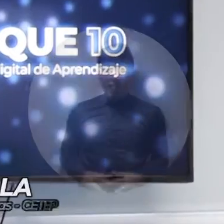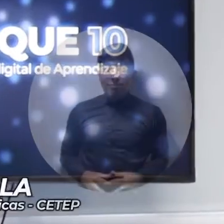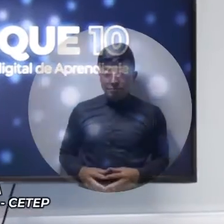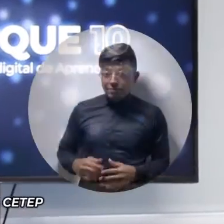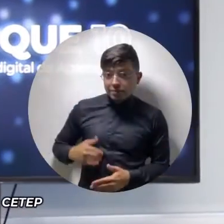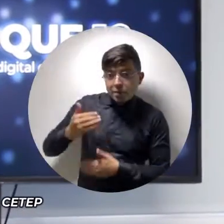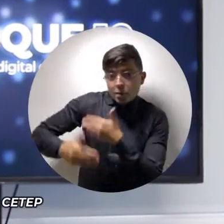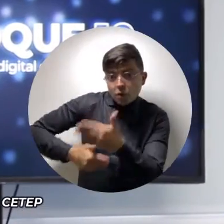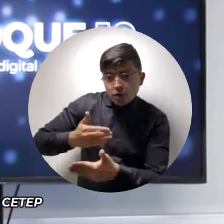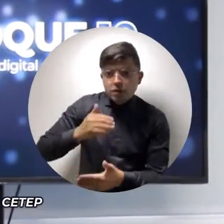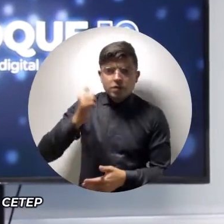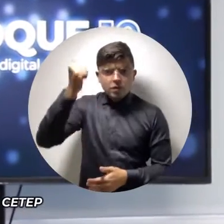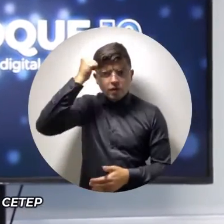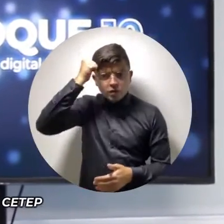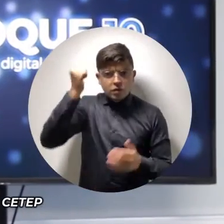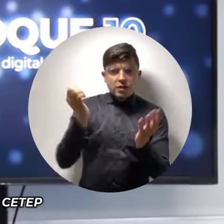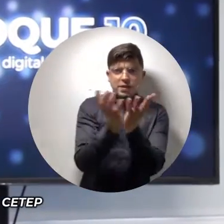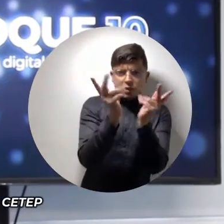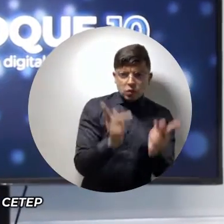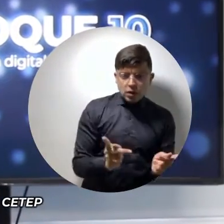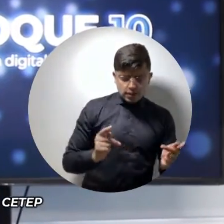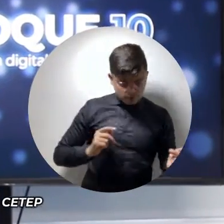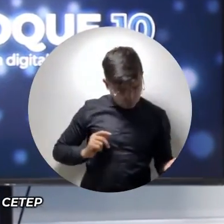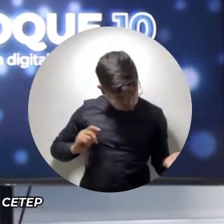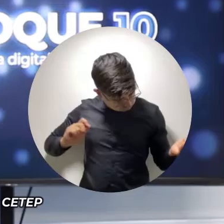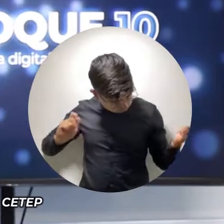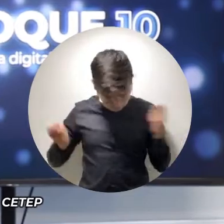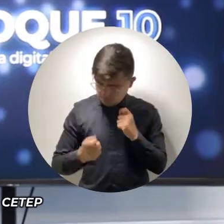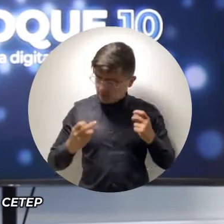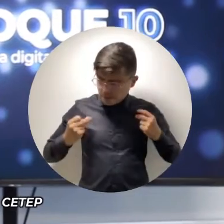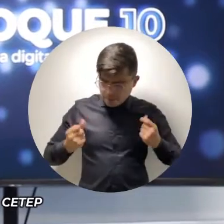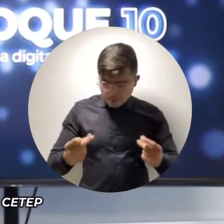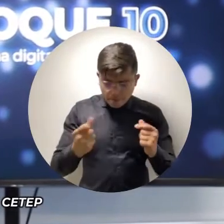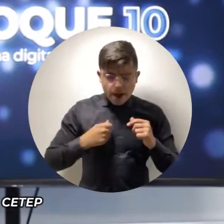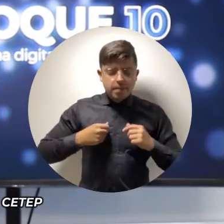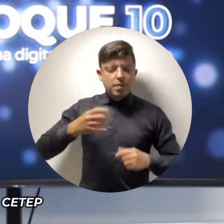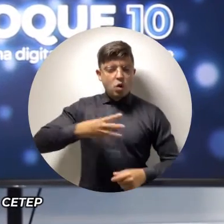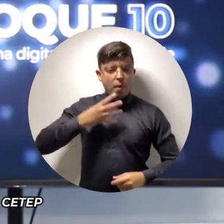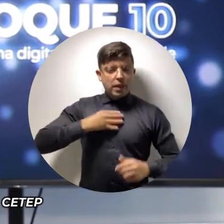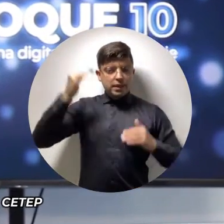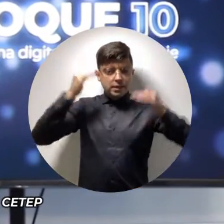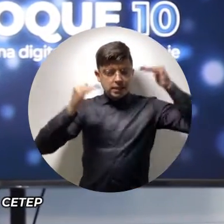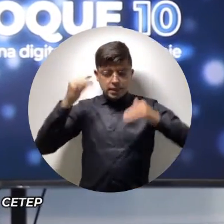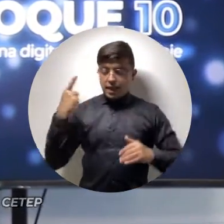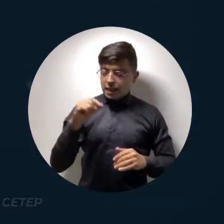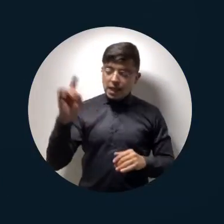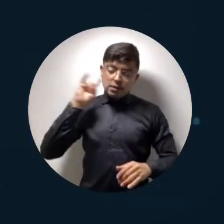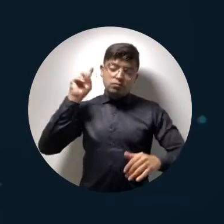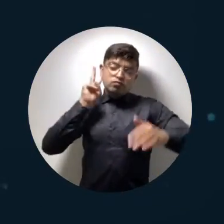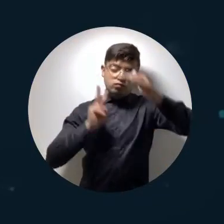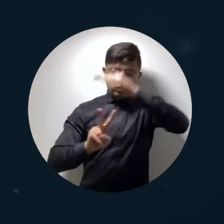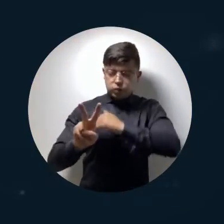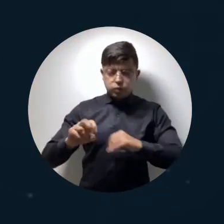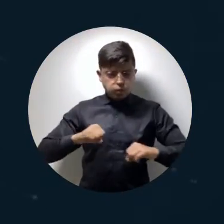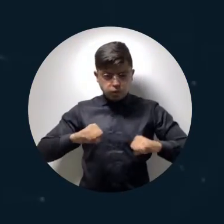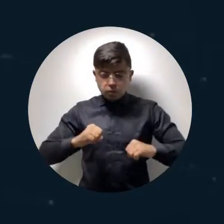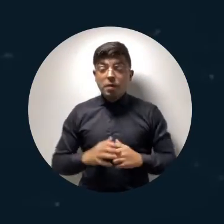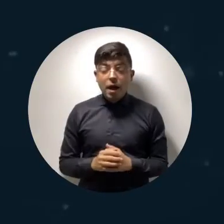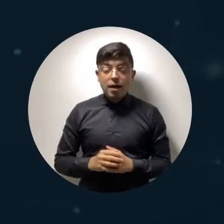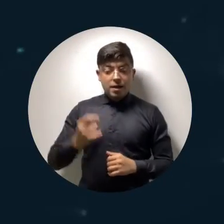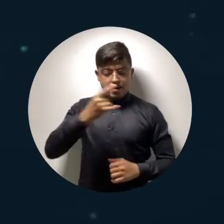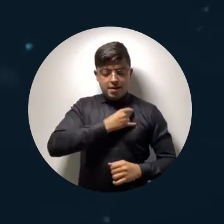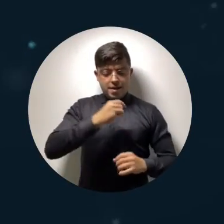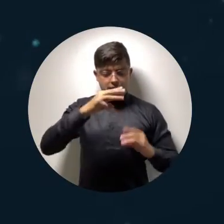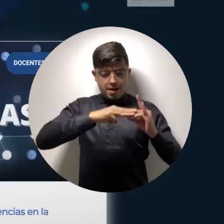Hemos tenido un proceso en el cual docentes y estudiantes se han visto volcados a acelerar sus competencias digitales y audiovisuales. UniMagdalena está creando